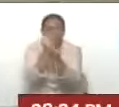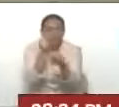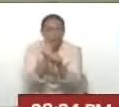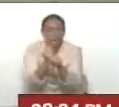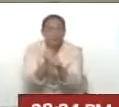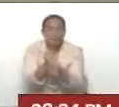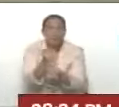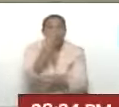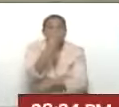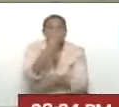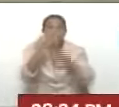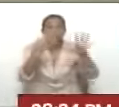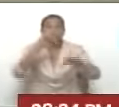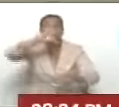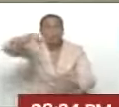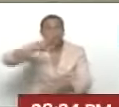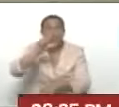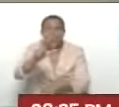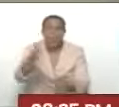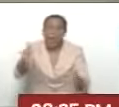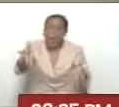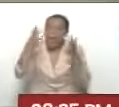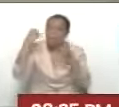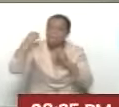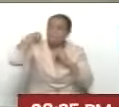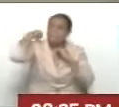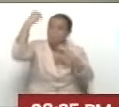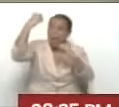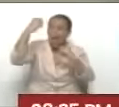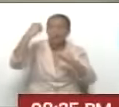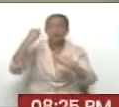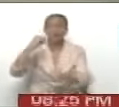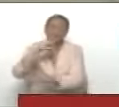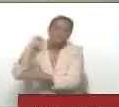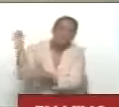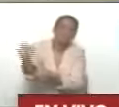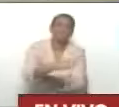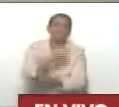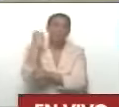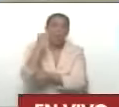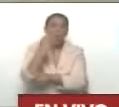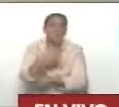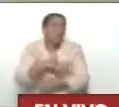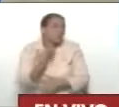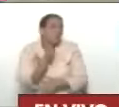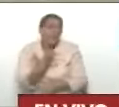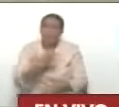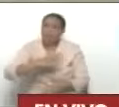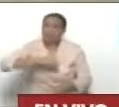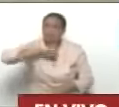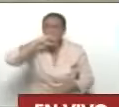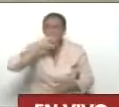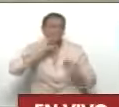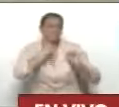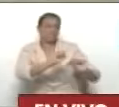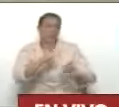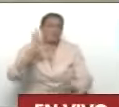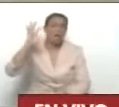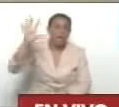este 28 de julio le vamos a dar un revolcón a los que no quieren a este país, a los que han hecho